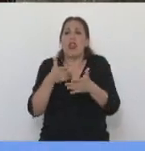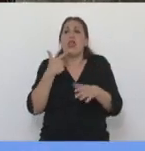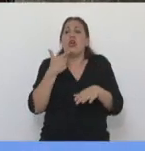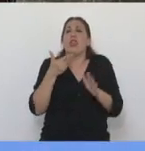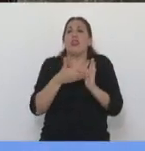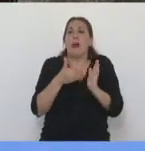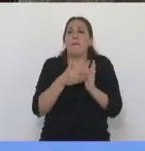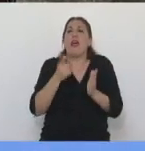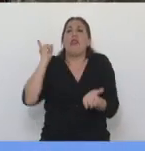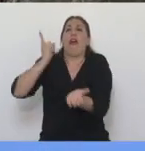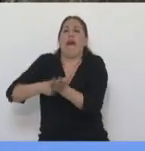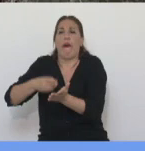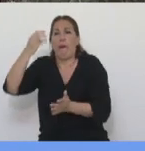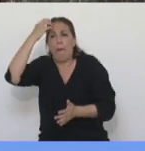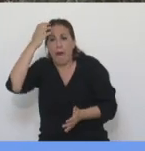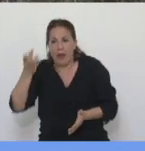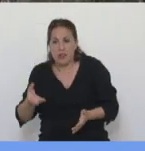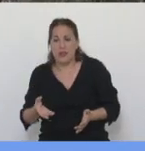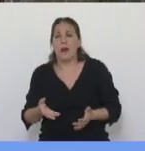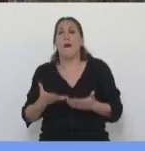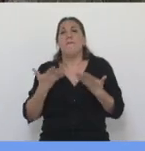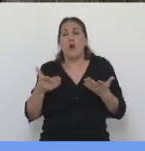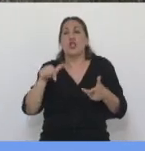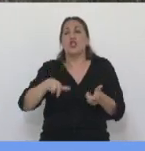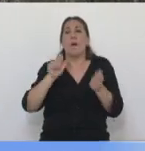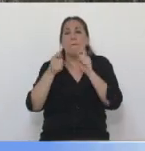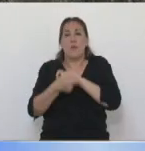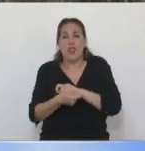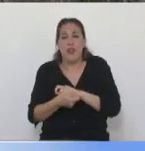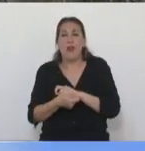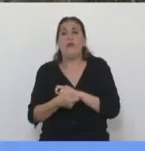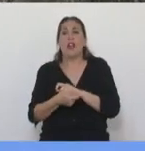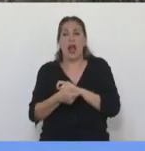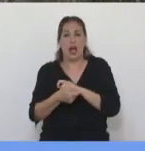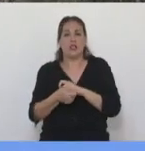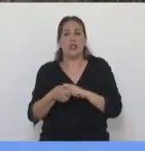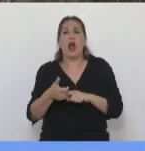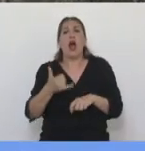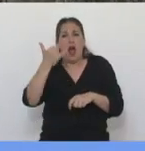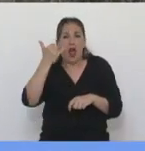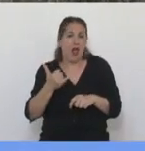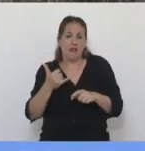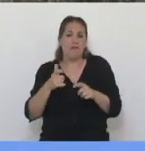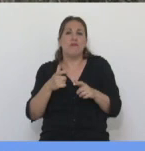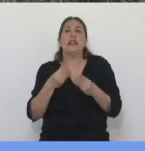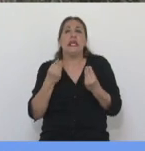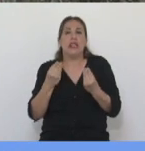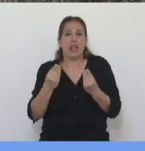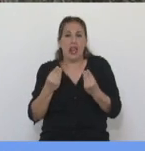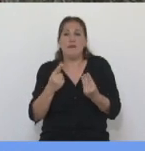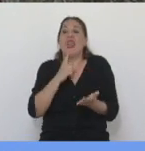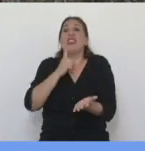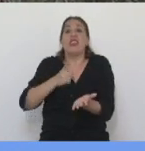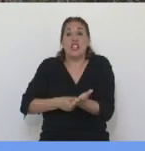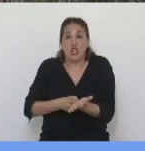la sentencia. Por eso, la modificación impulsada establece con claridad que la